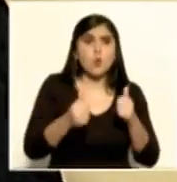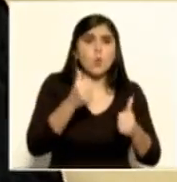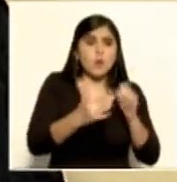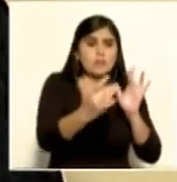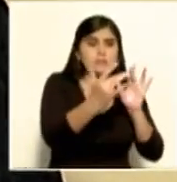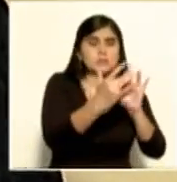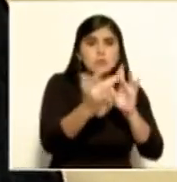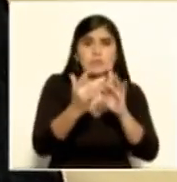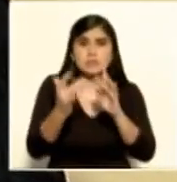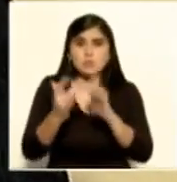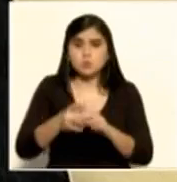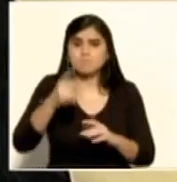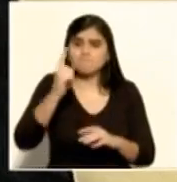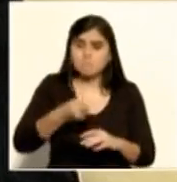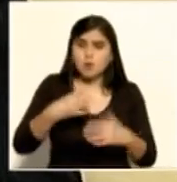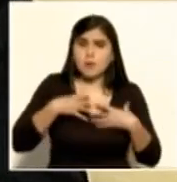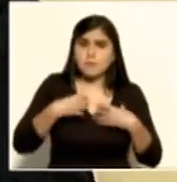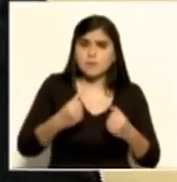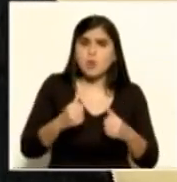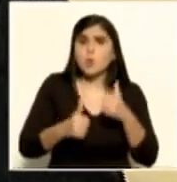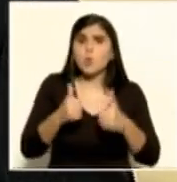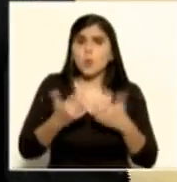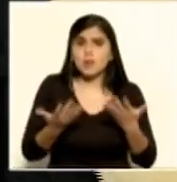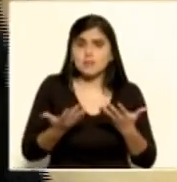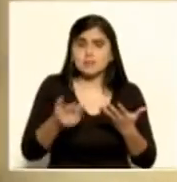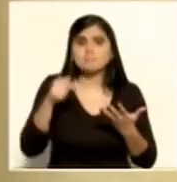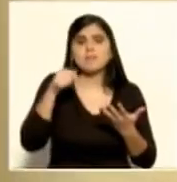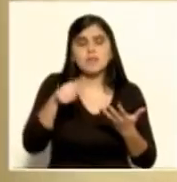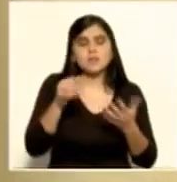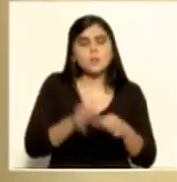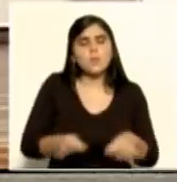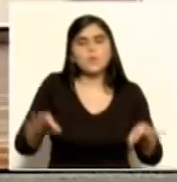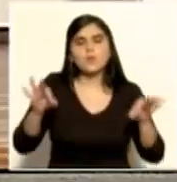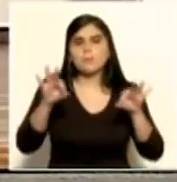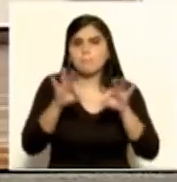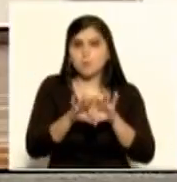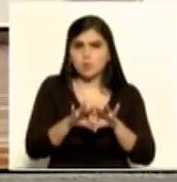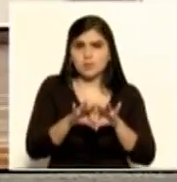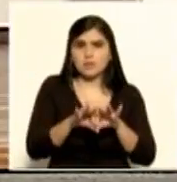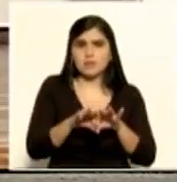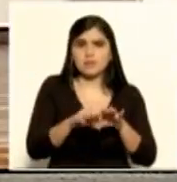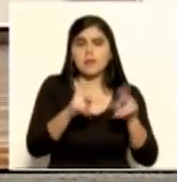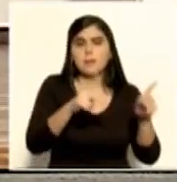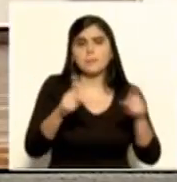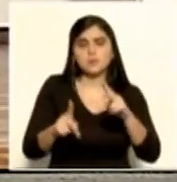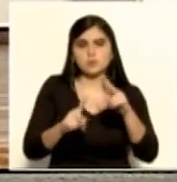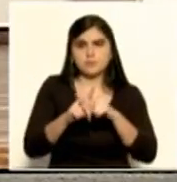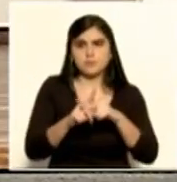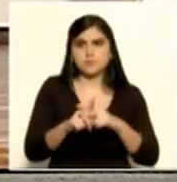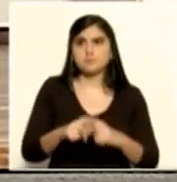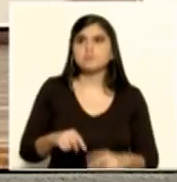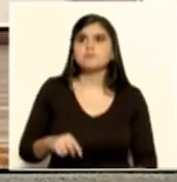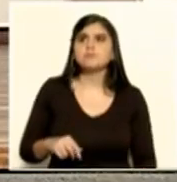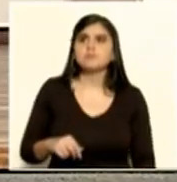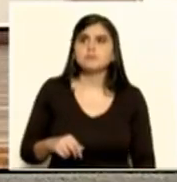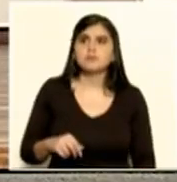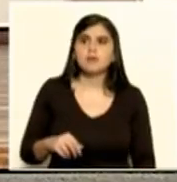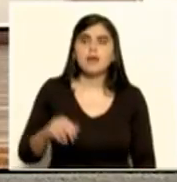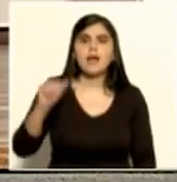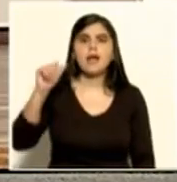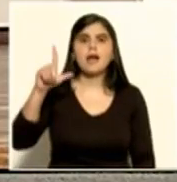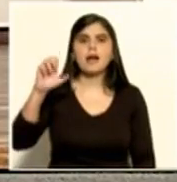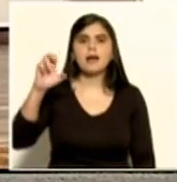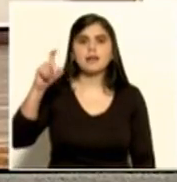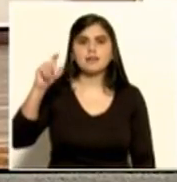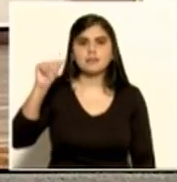las órdenes sanitarias oportunas, es sumamente importante. Don Alexander Solís, presidente de la Comisión Nacional de Emergencias, quería